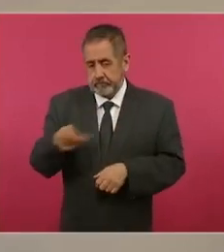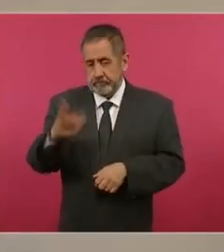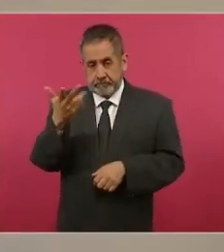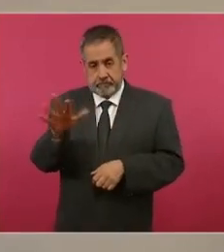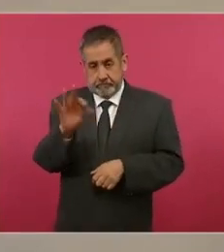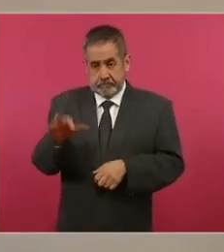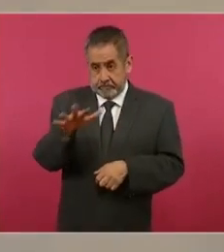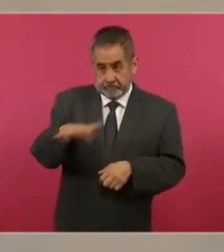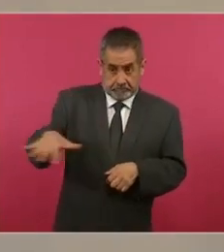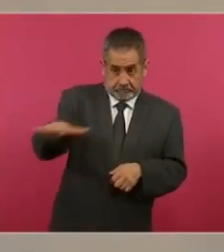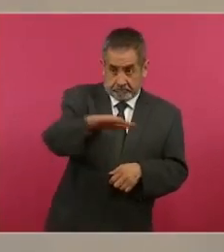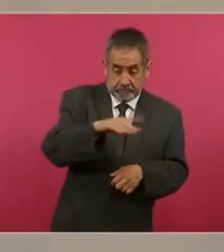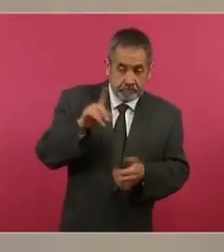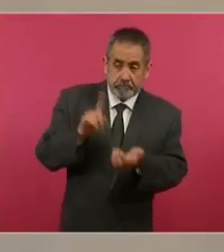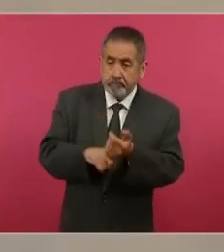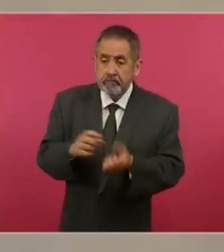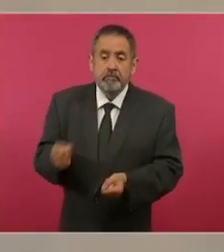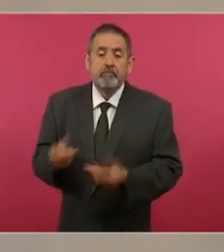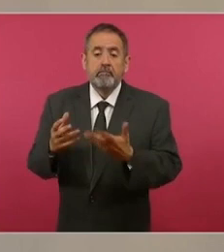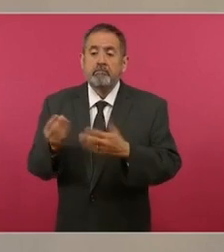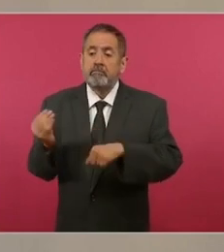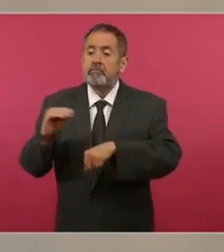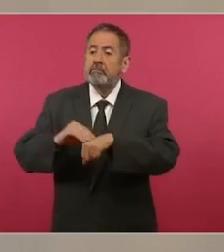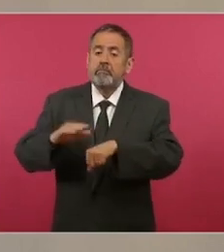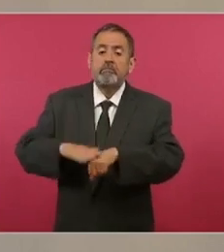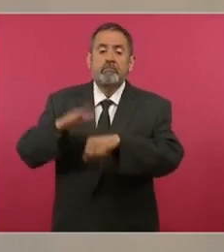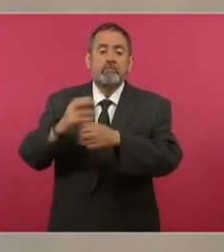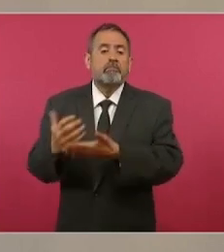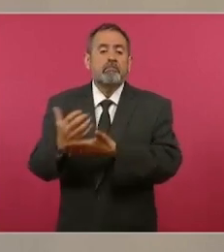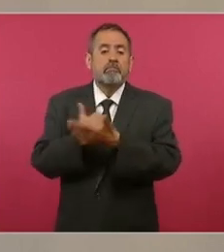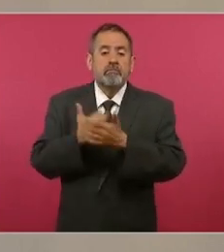el incremento fue del ingreso